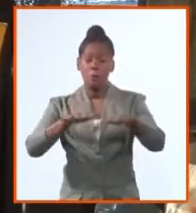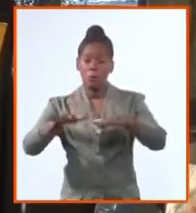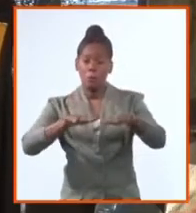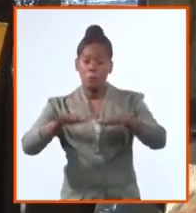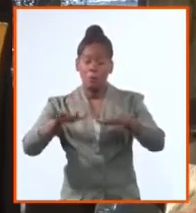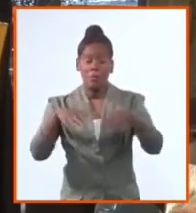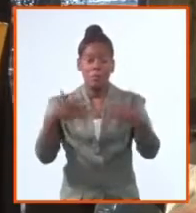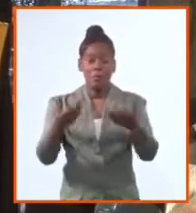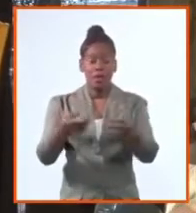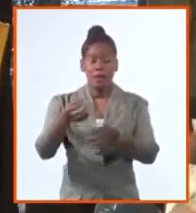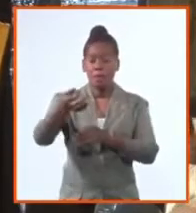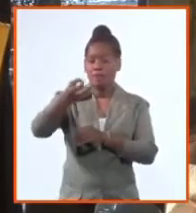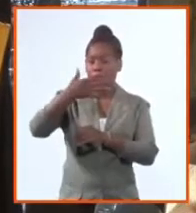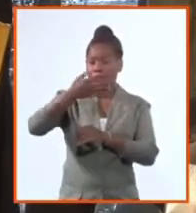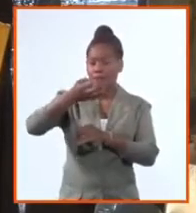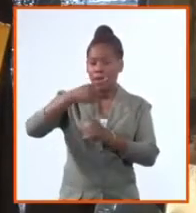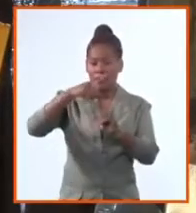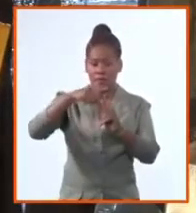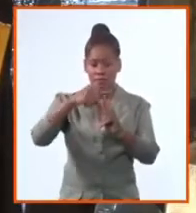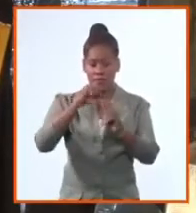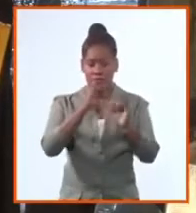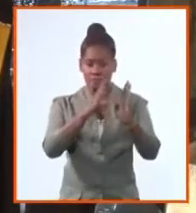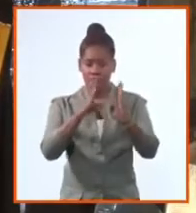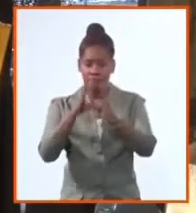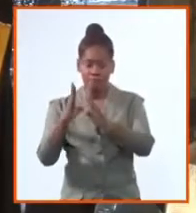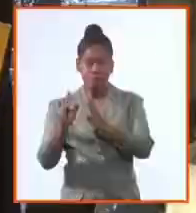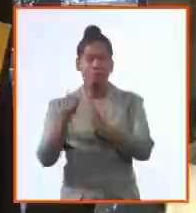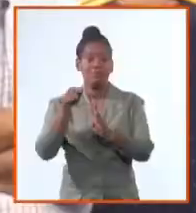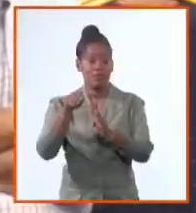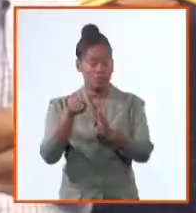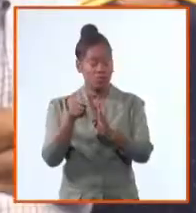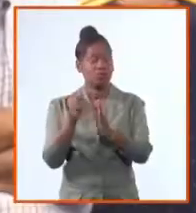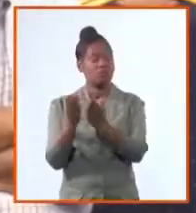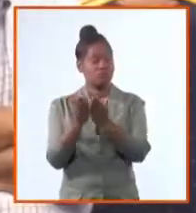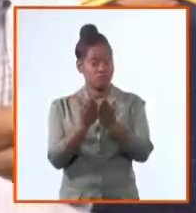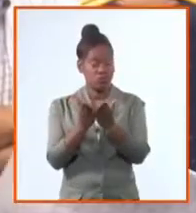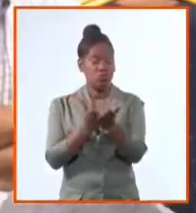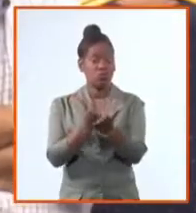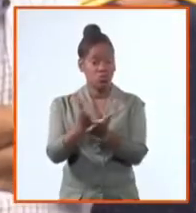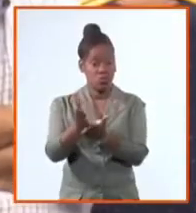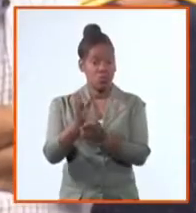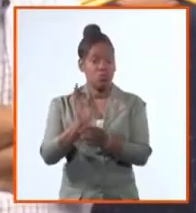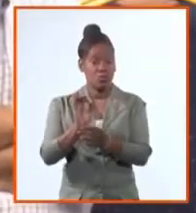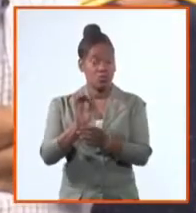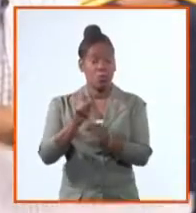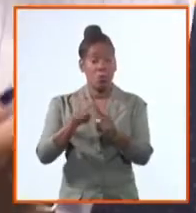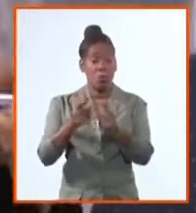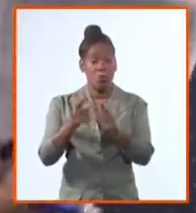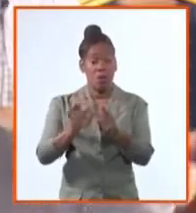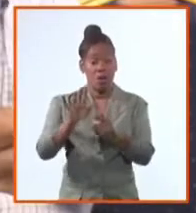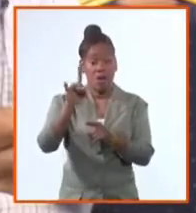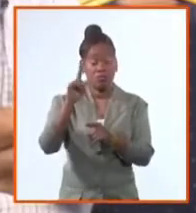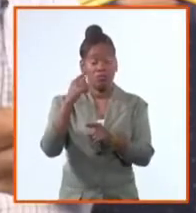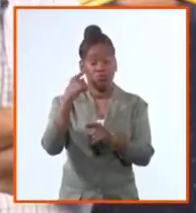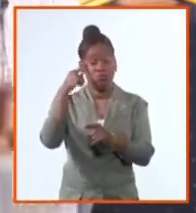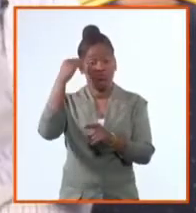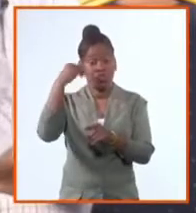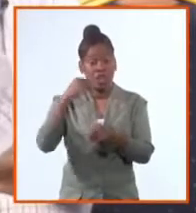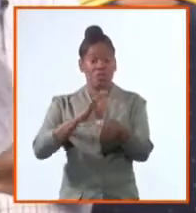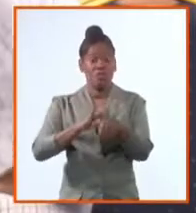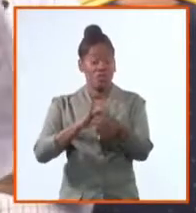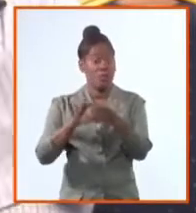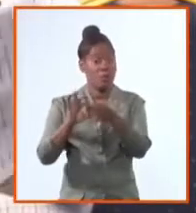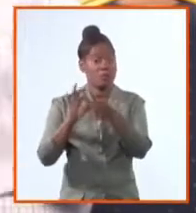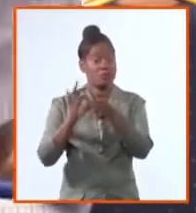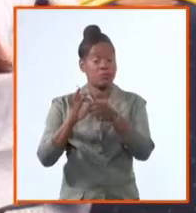Pedro mencionaba que hay que ir a transformaciones, yo creo que es verdad. No podemos hacer lo mismo después de 2 años en